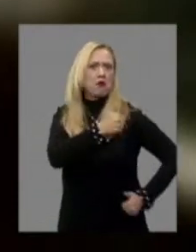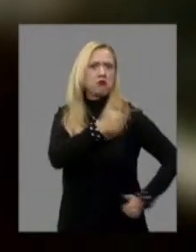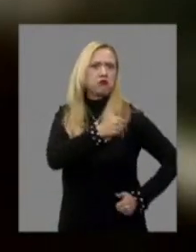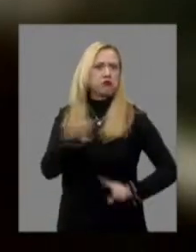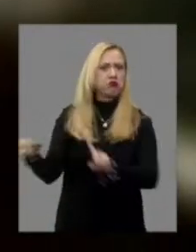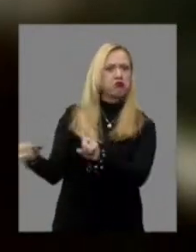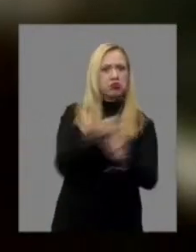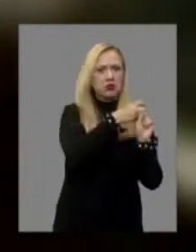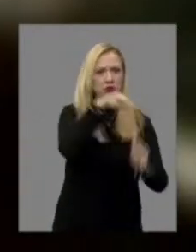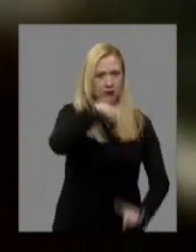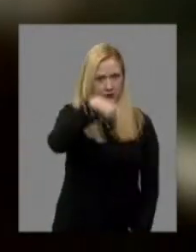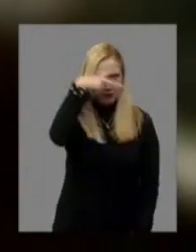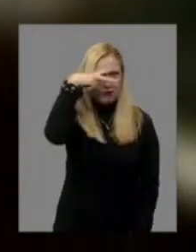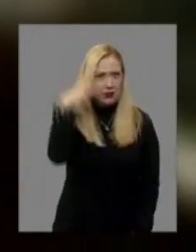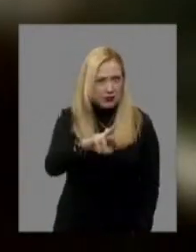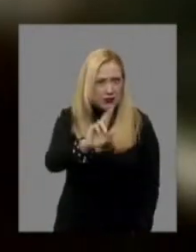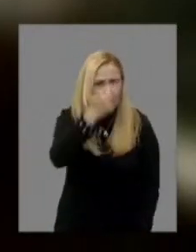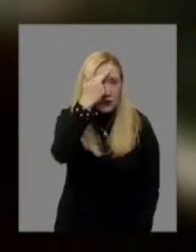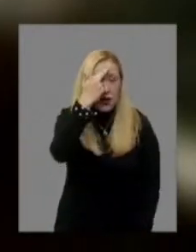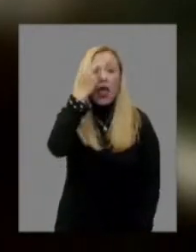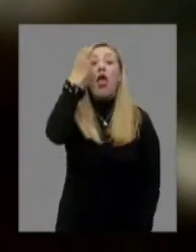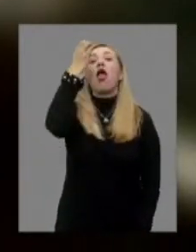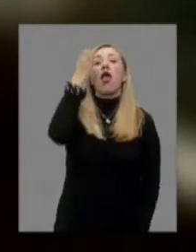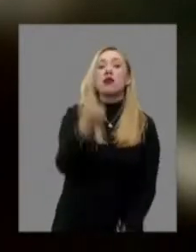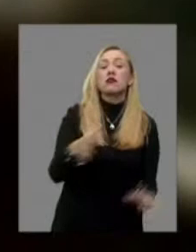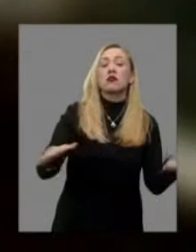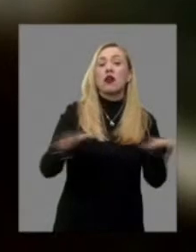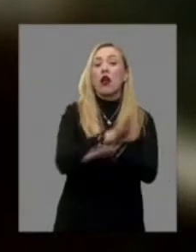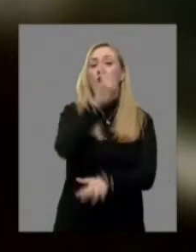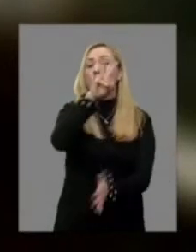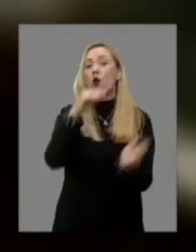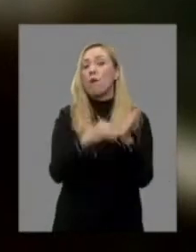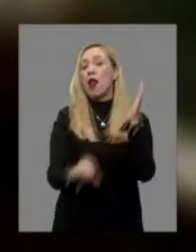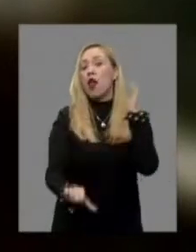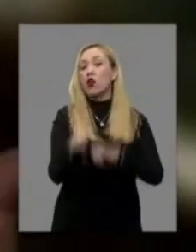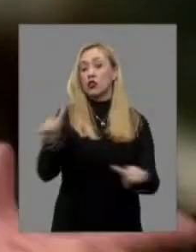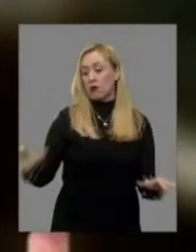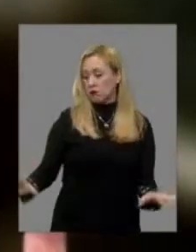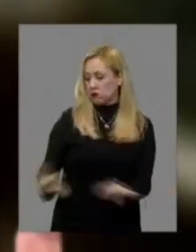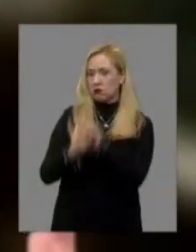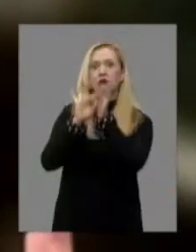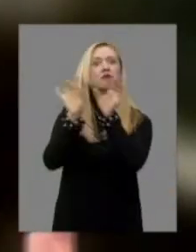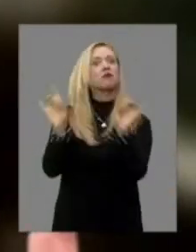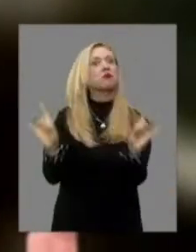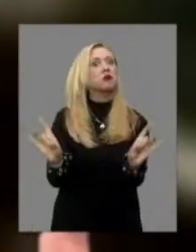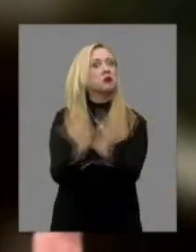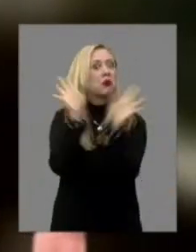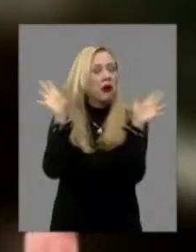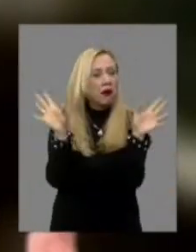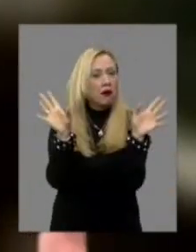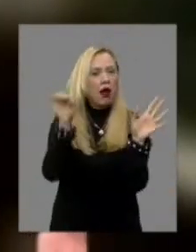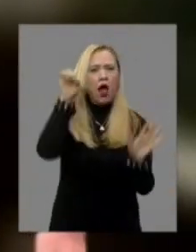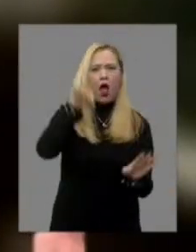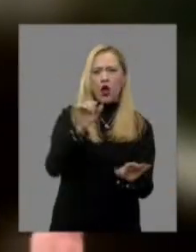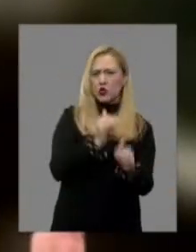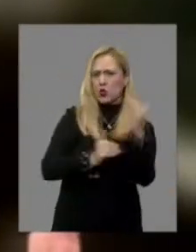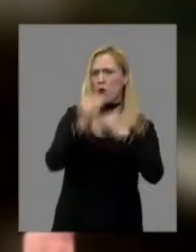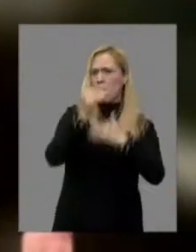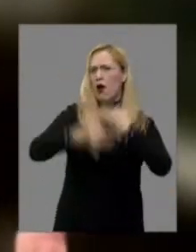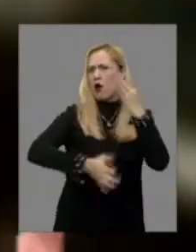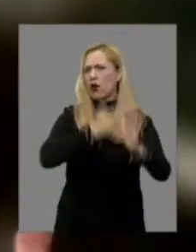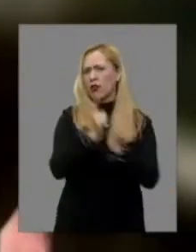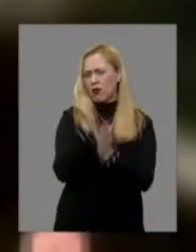en el tiempo la entrada en vigor de la reforma constitucional de 2011 y el análisis que hace la Suprema Corte de